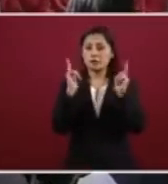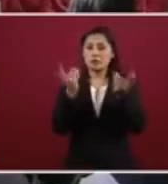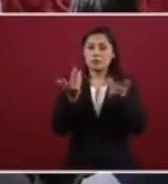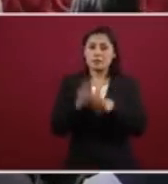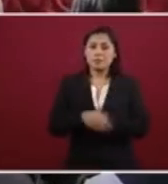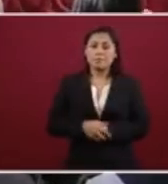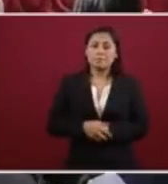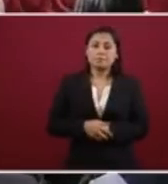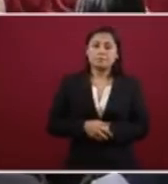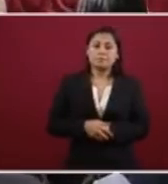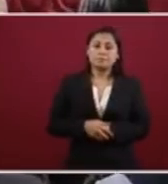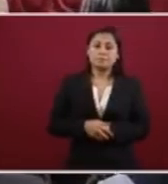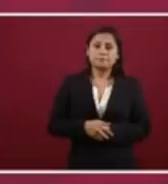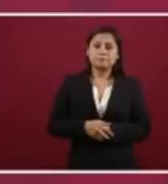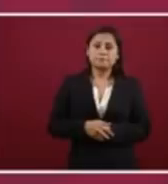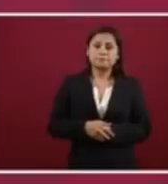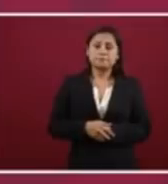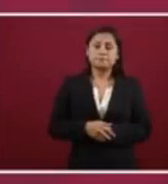porque